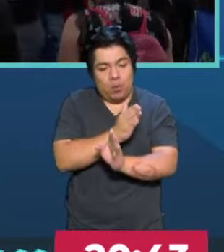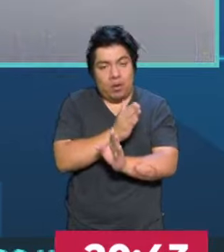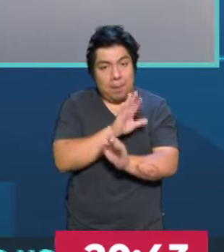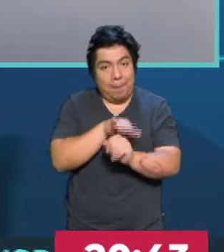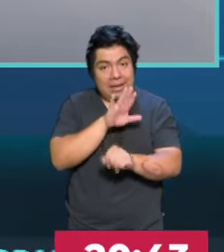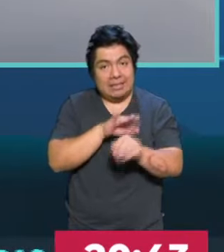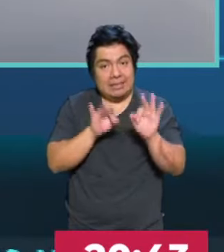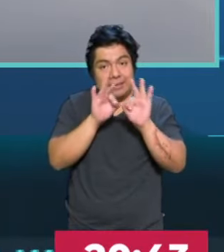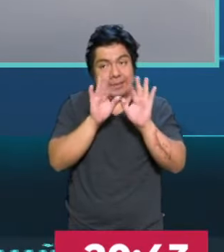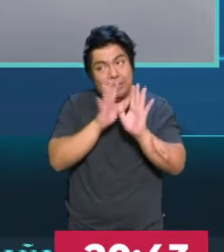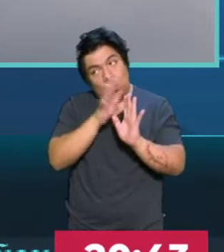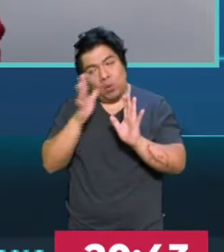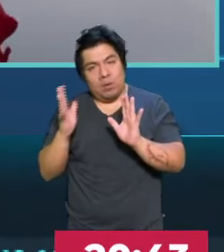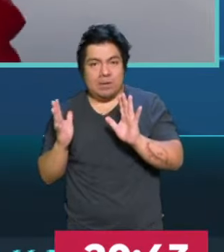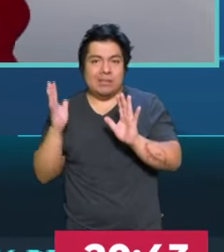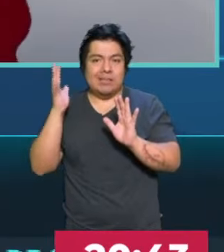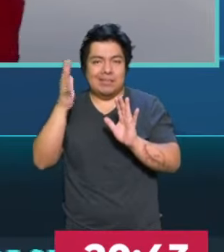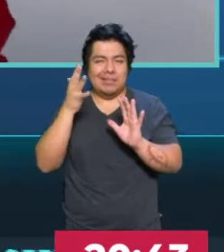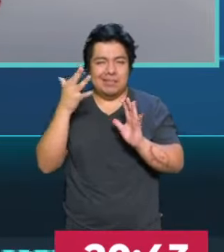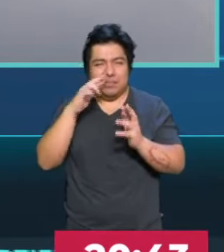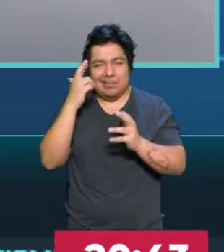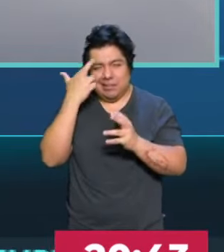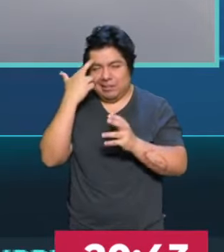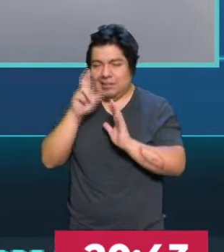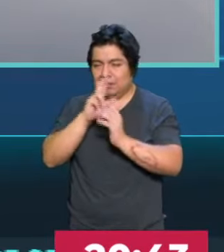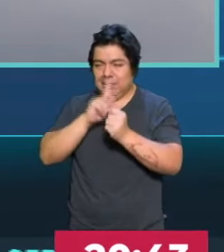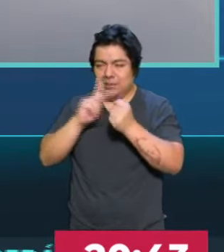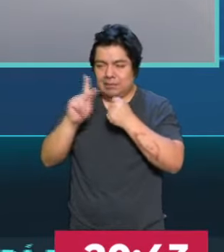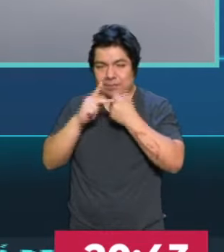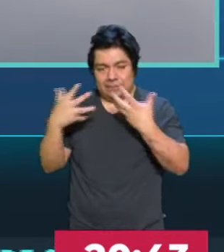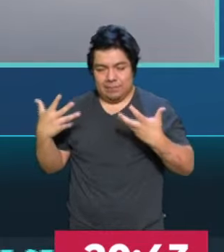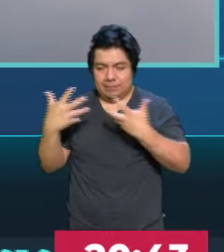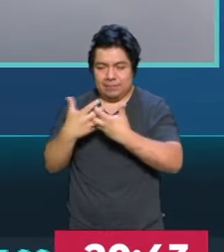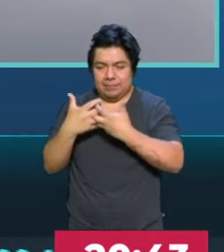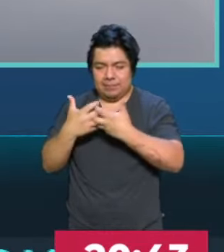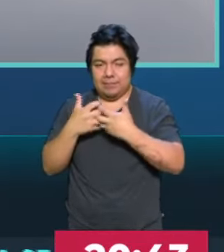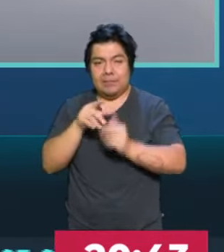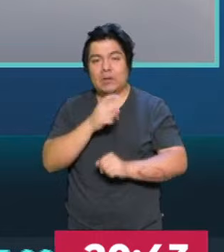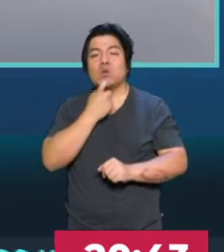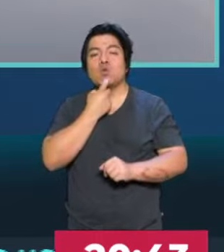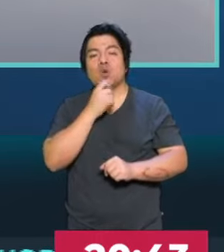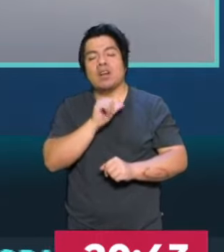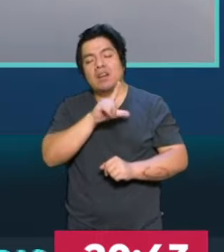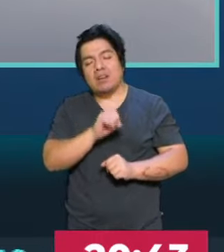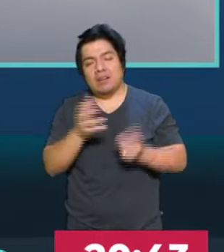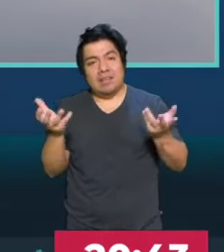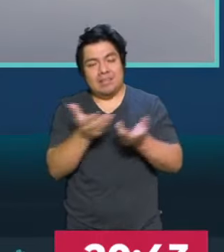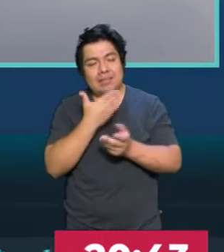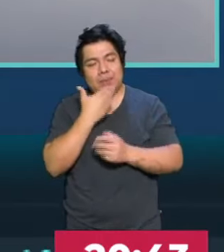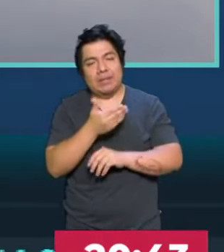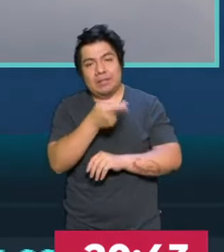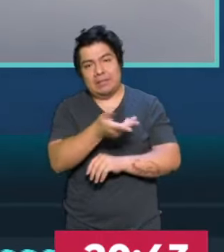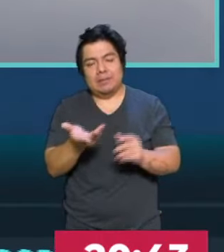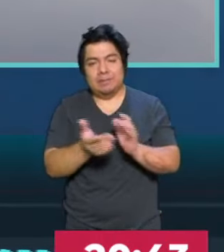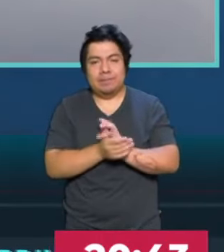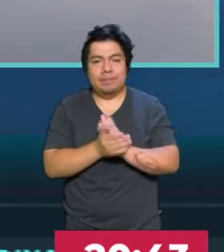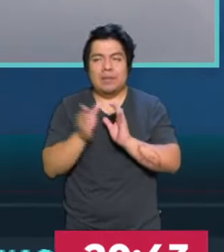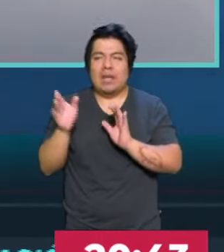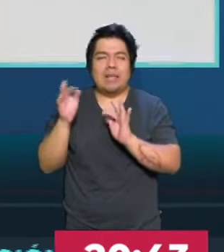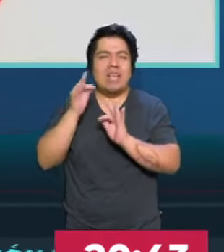un futuro como ya en reconciliación del país, ¿no? Le daban ese crédito a López Obrador, y ahí como que esa